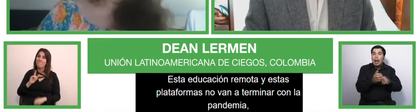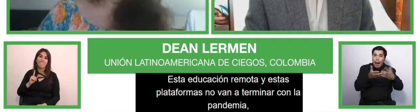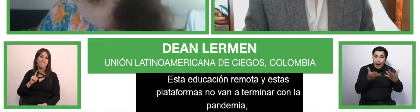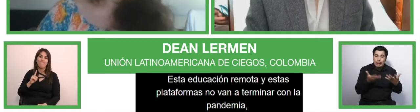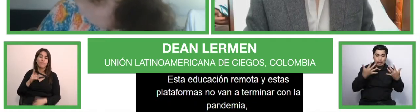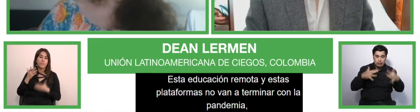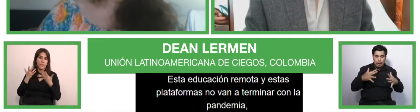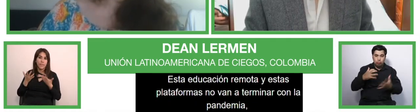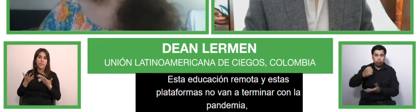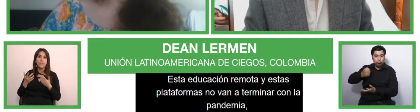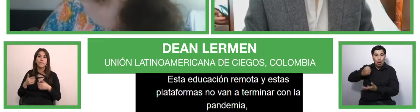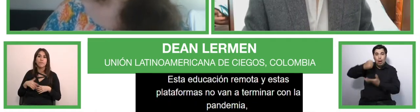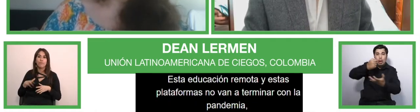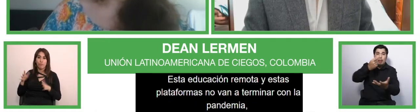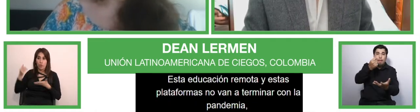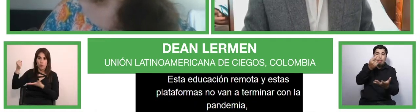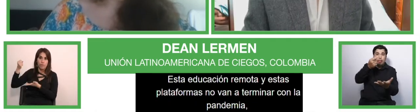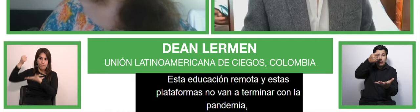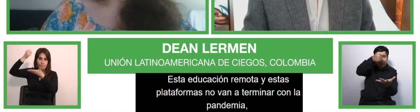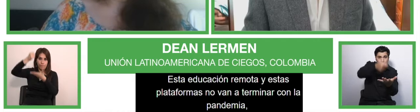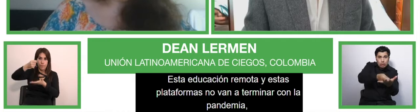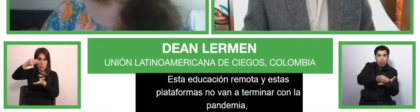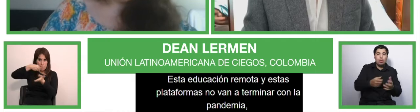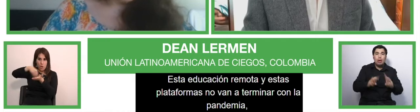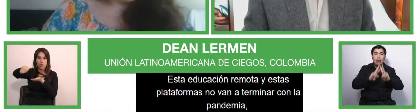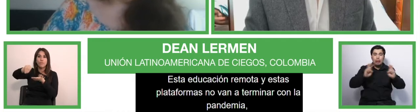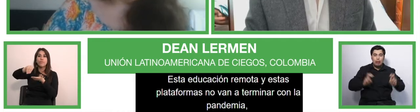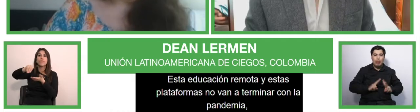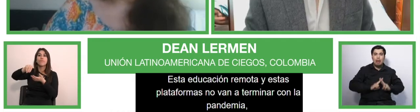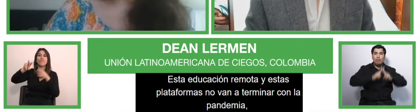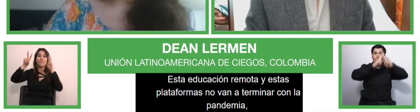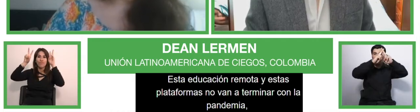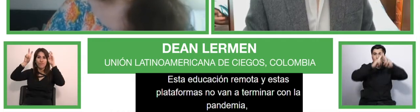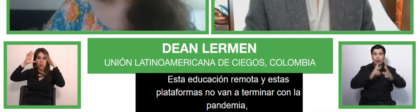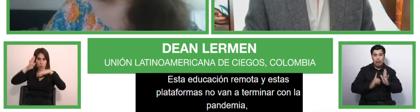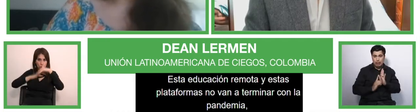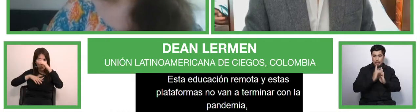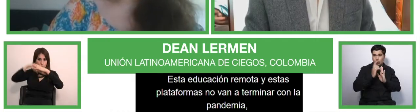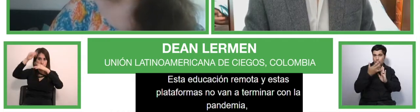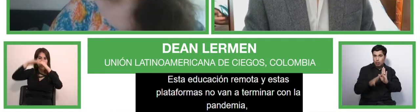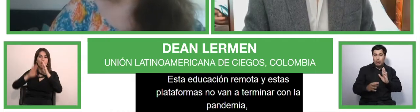en infraestructura y desarrollos. Y en la nueva normalidad,